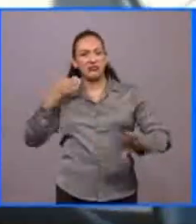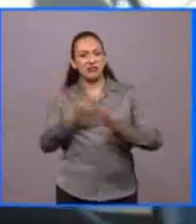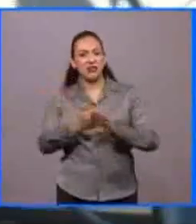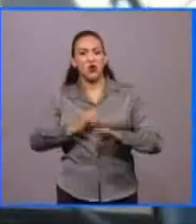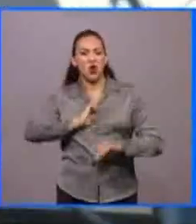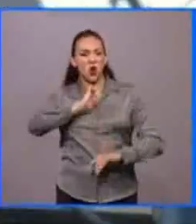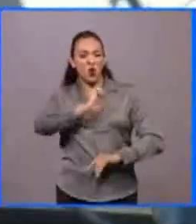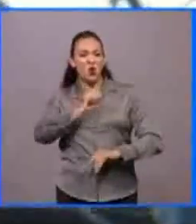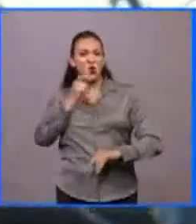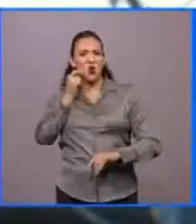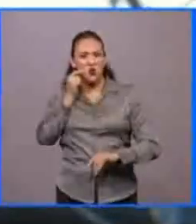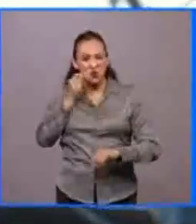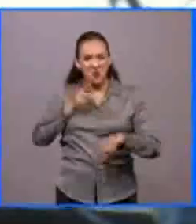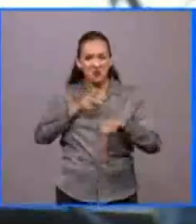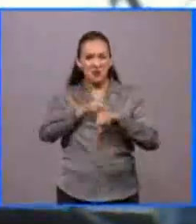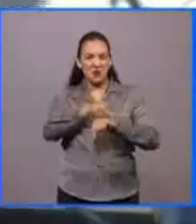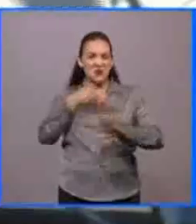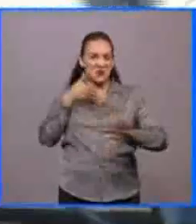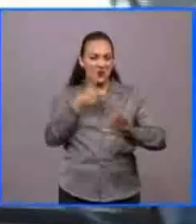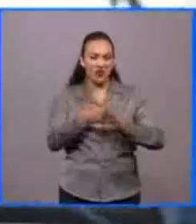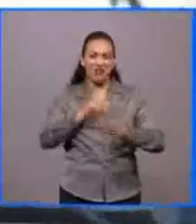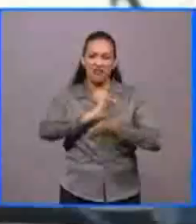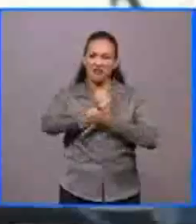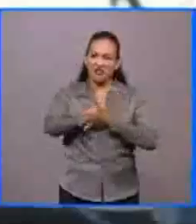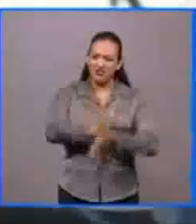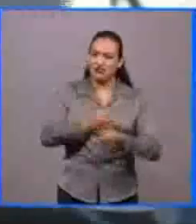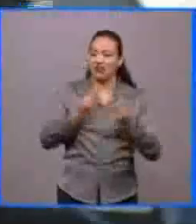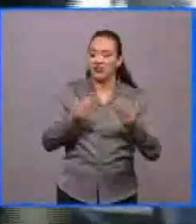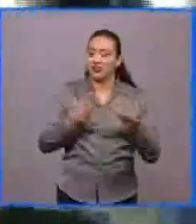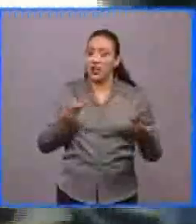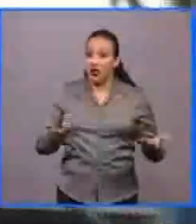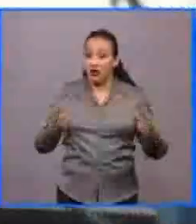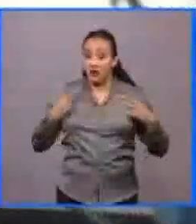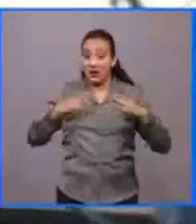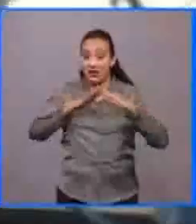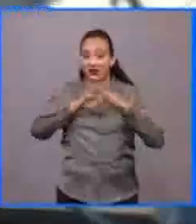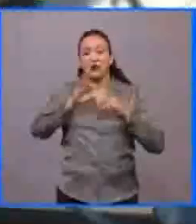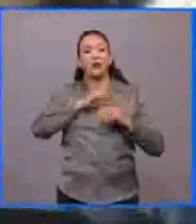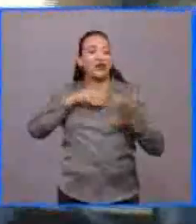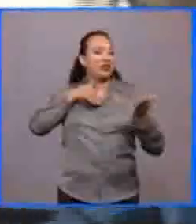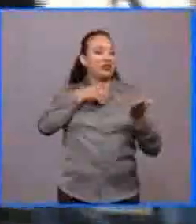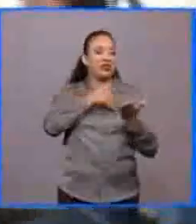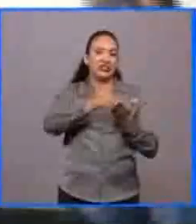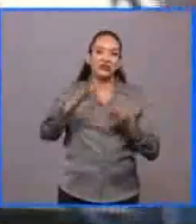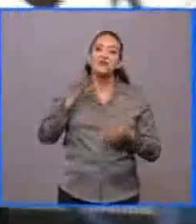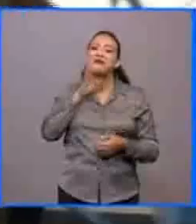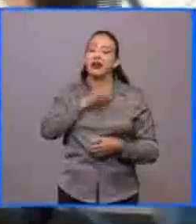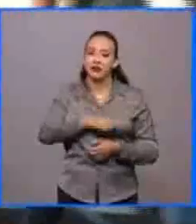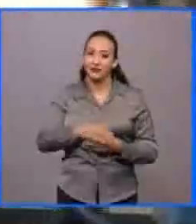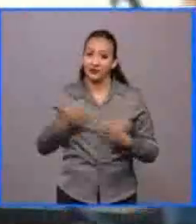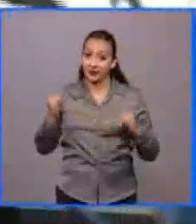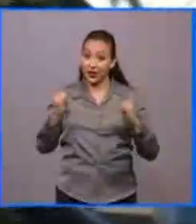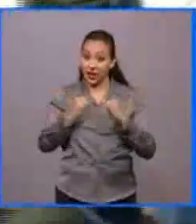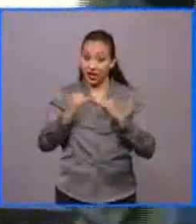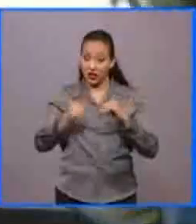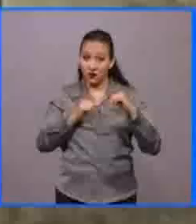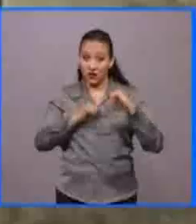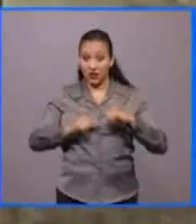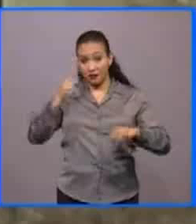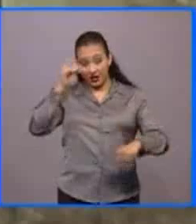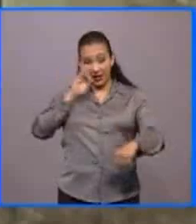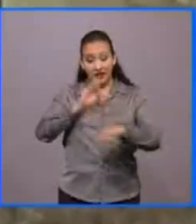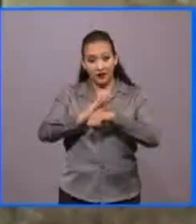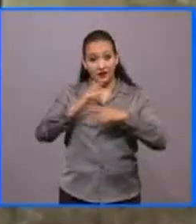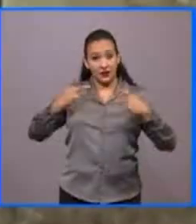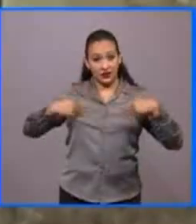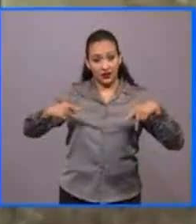racial, lo que ha generado mucha incertidumbre de que puedan ser deportados de manera arbitraria. La Defensoría Pública Federal dio a conocer que